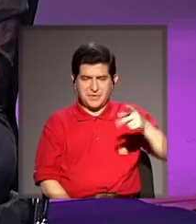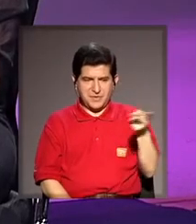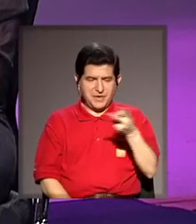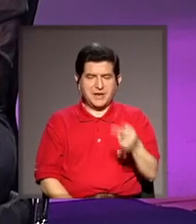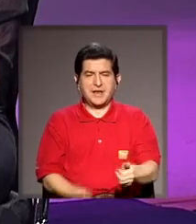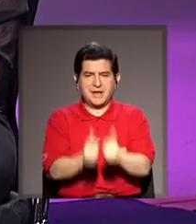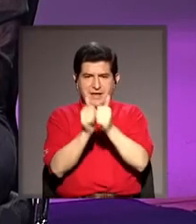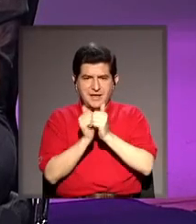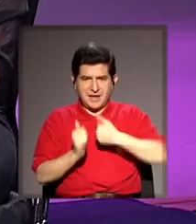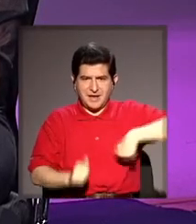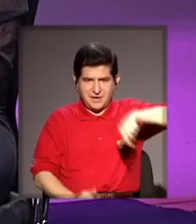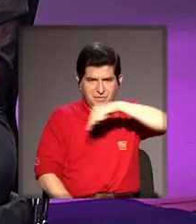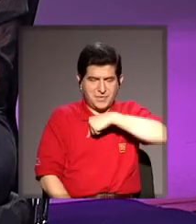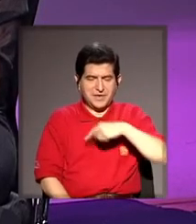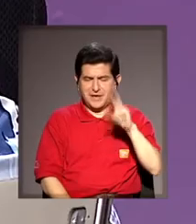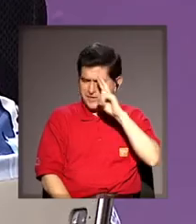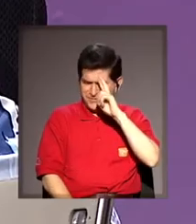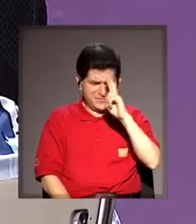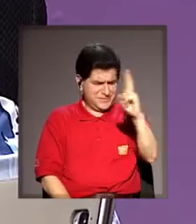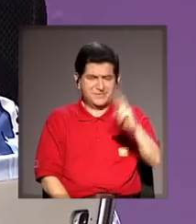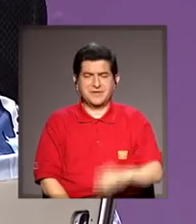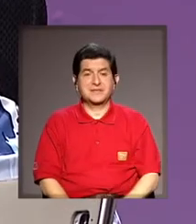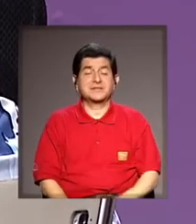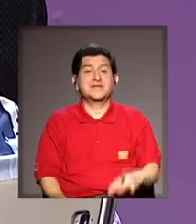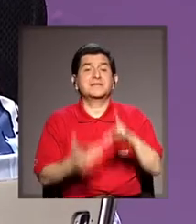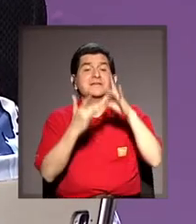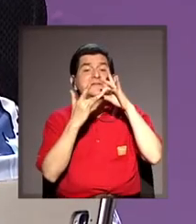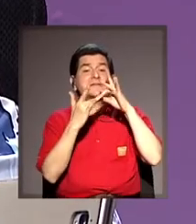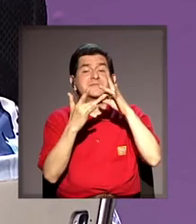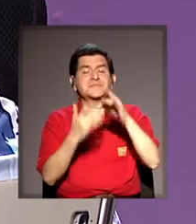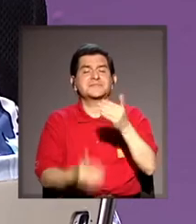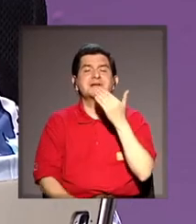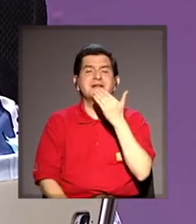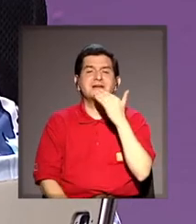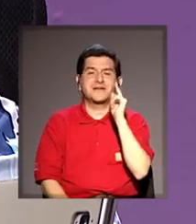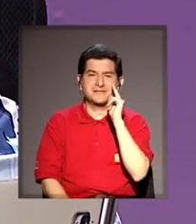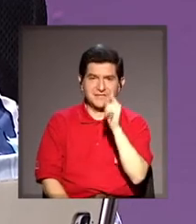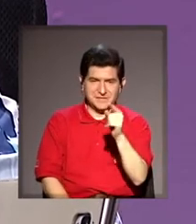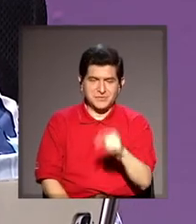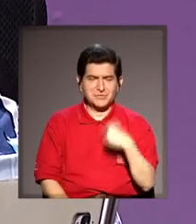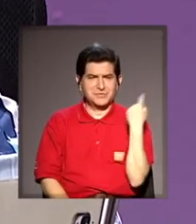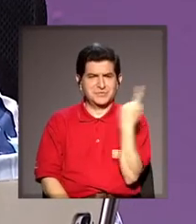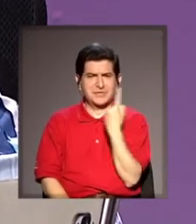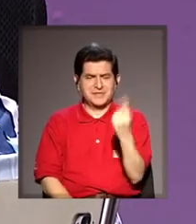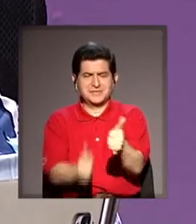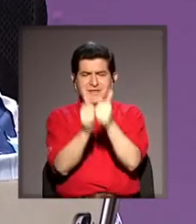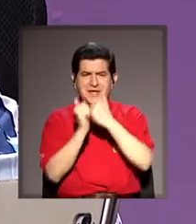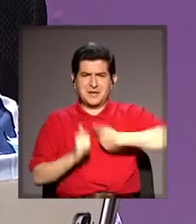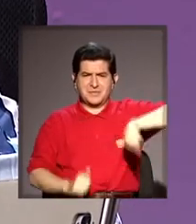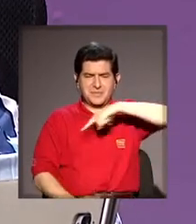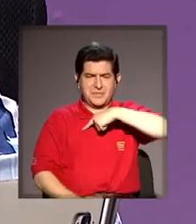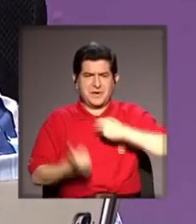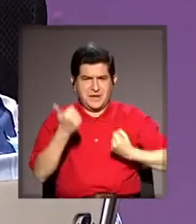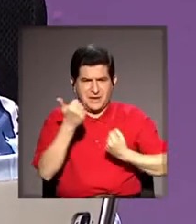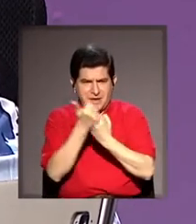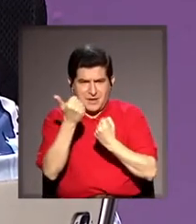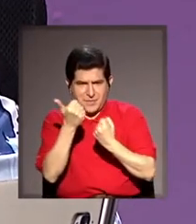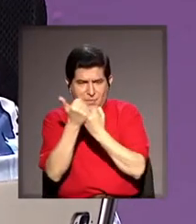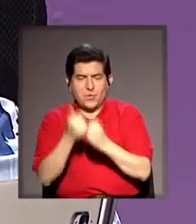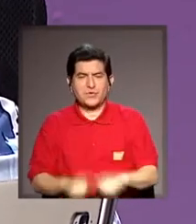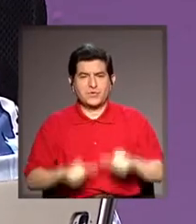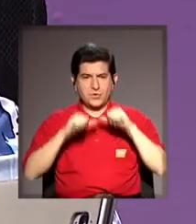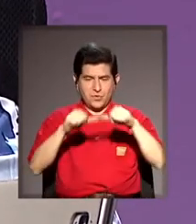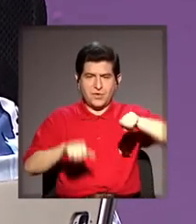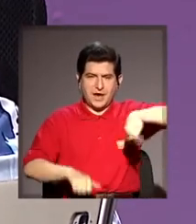por acompañarnos en irreverencias y sobre todo muchas gracias a usted que siempre está con nosotros apoyándonos que